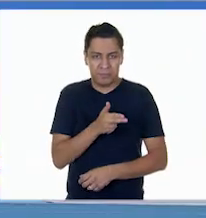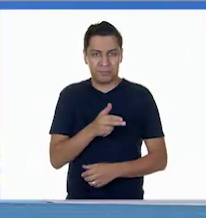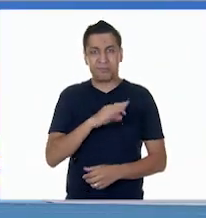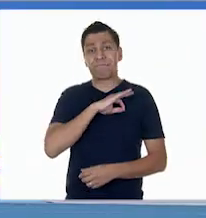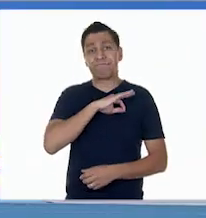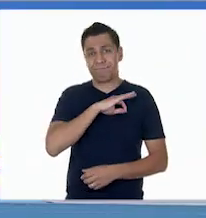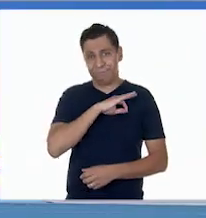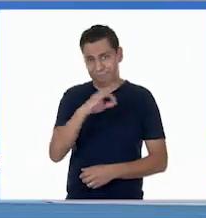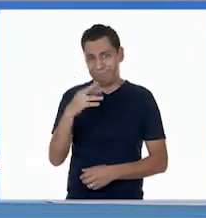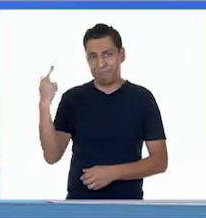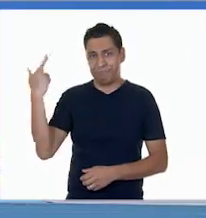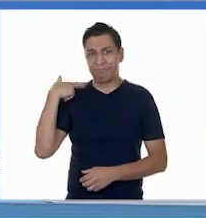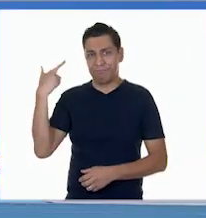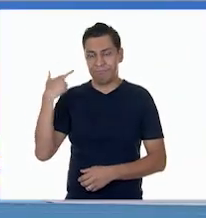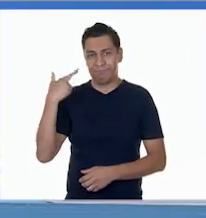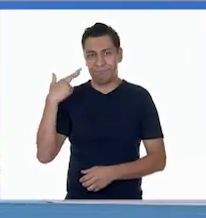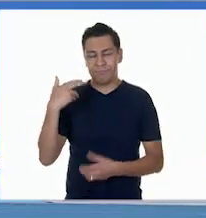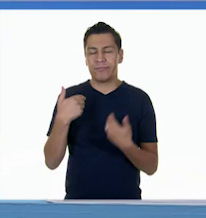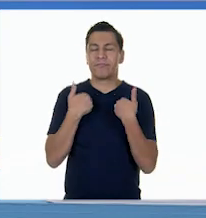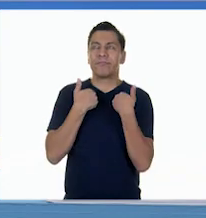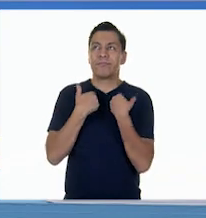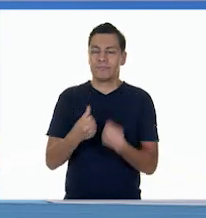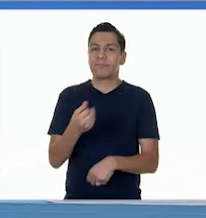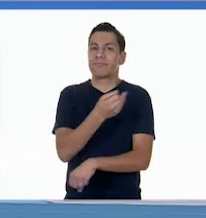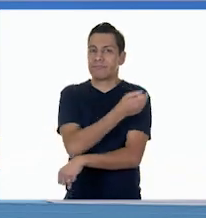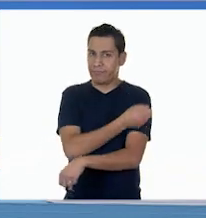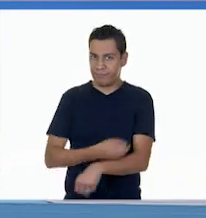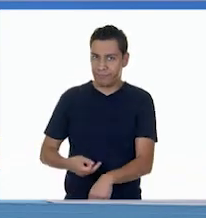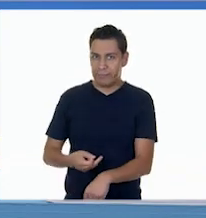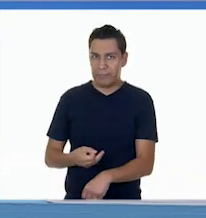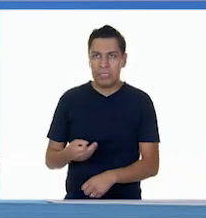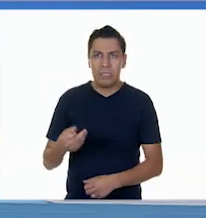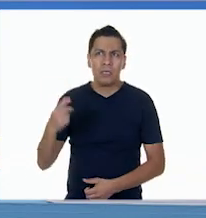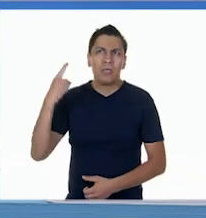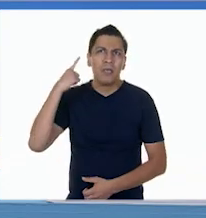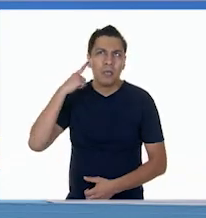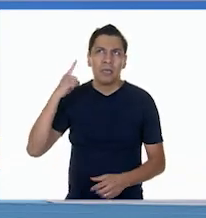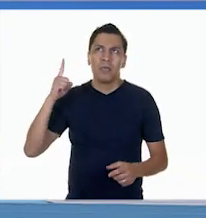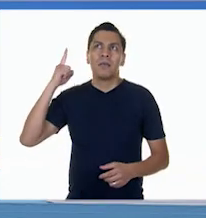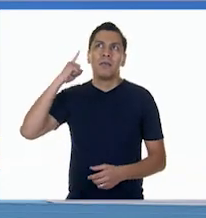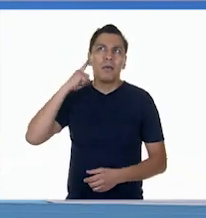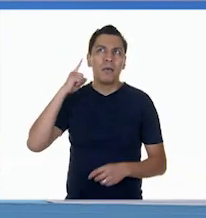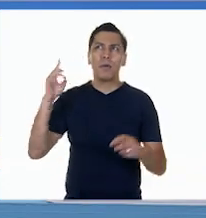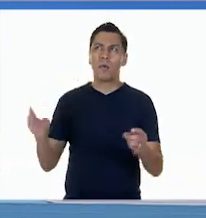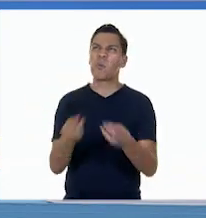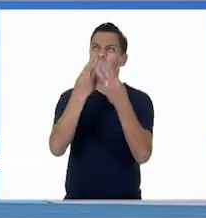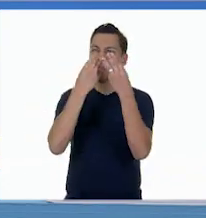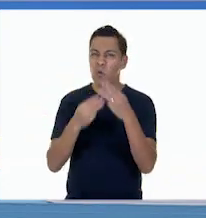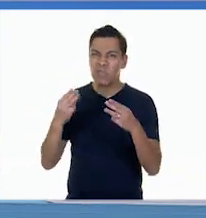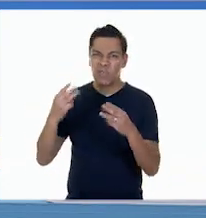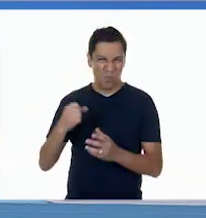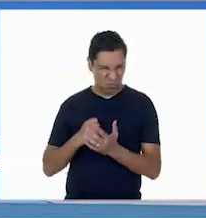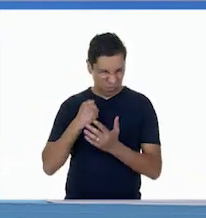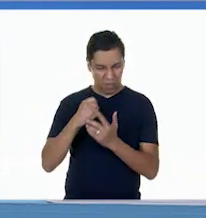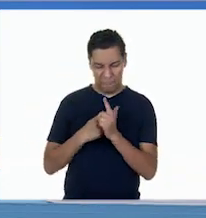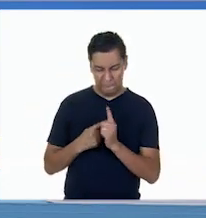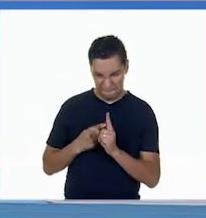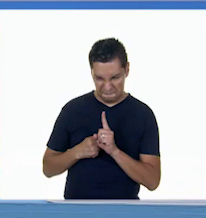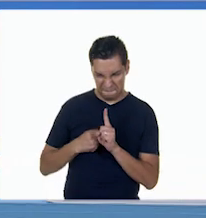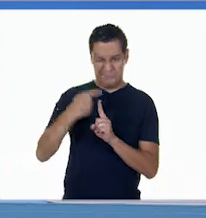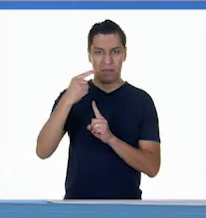Ya entendí. Entonces escuchar la música a todo volumen podría provocarme daños severos e incluso